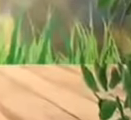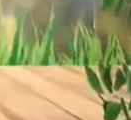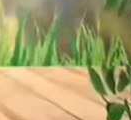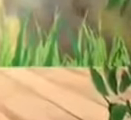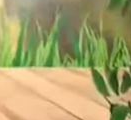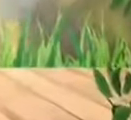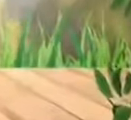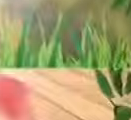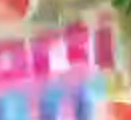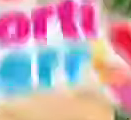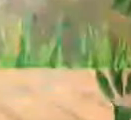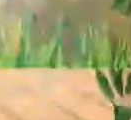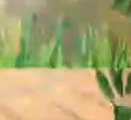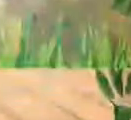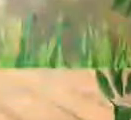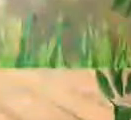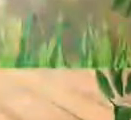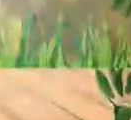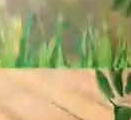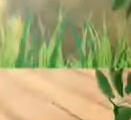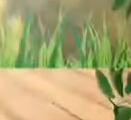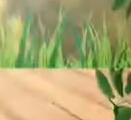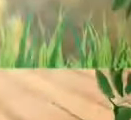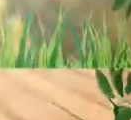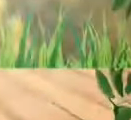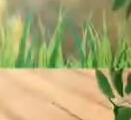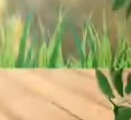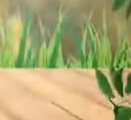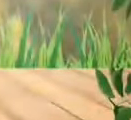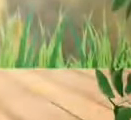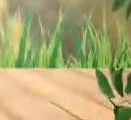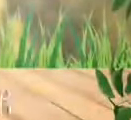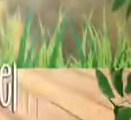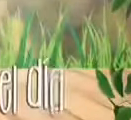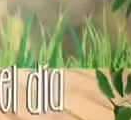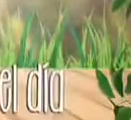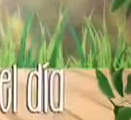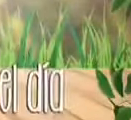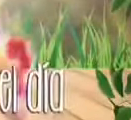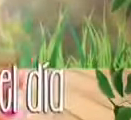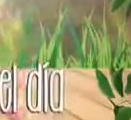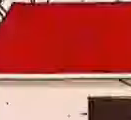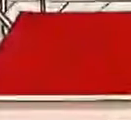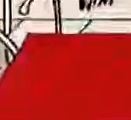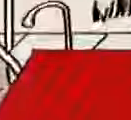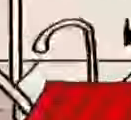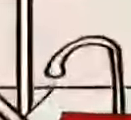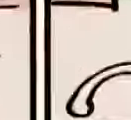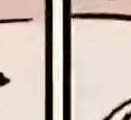Este programa llegó gracias a Pulfor Fillerro, tu aliado para la nutrición.